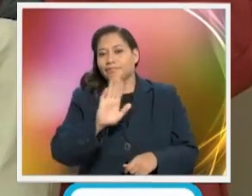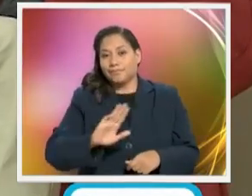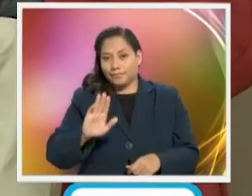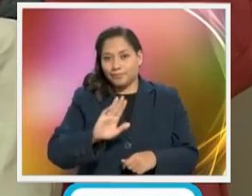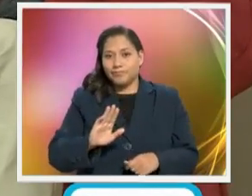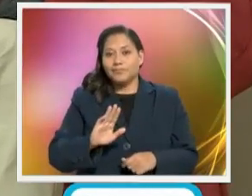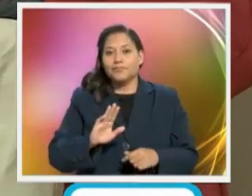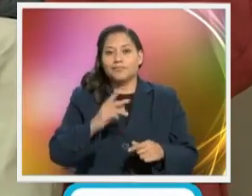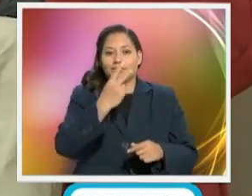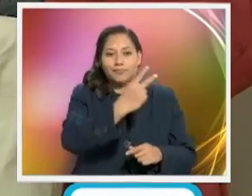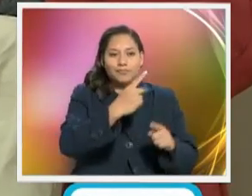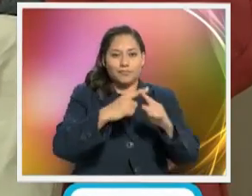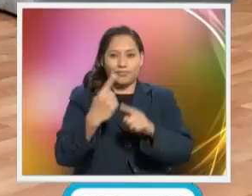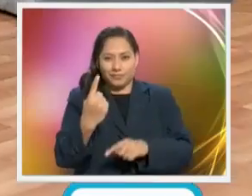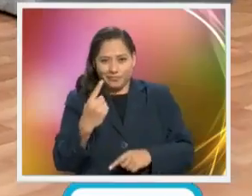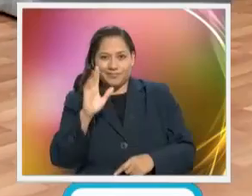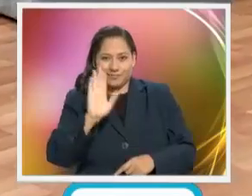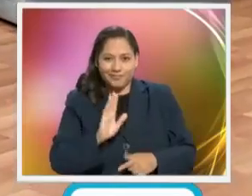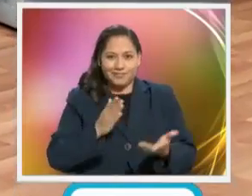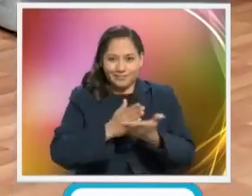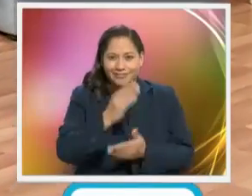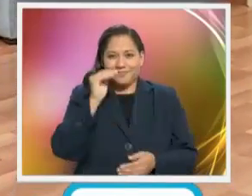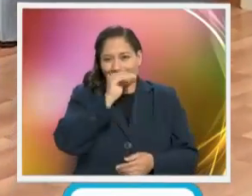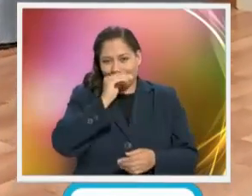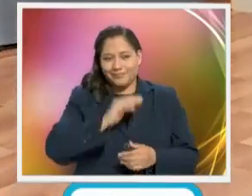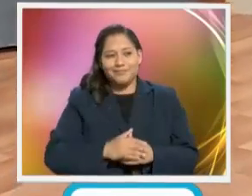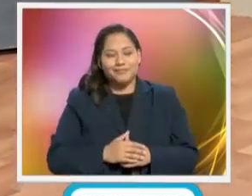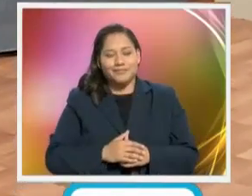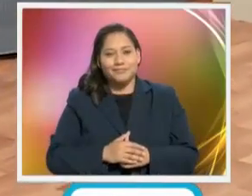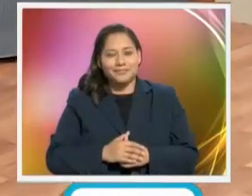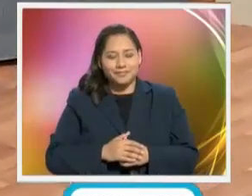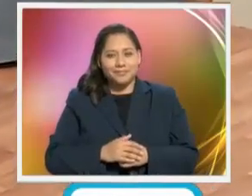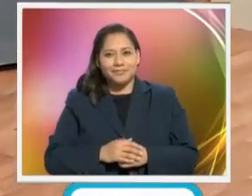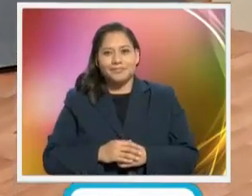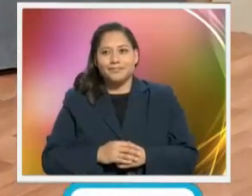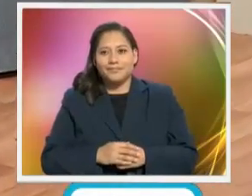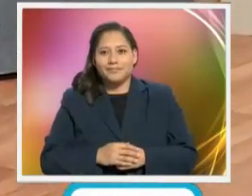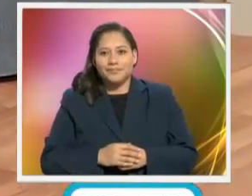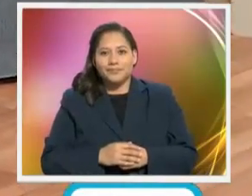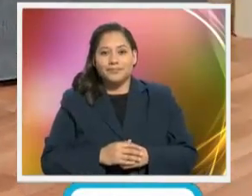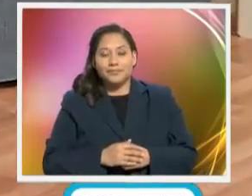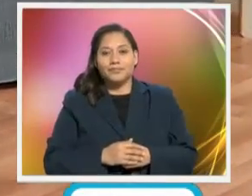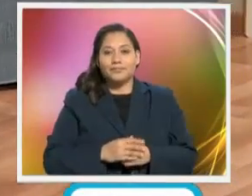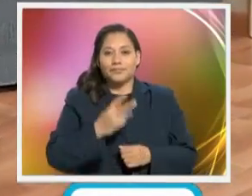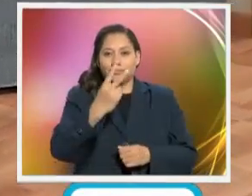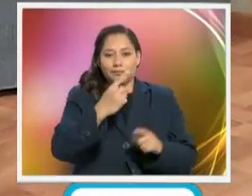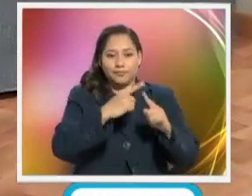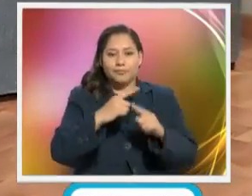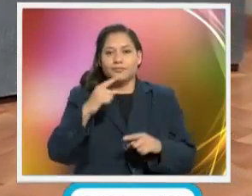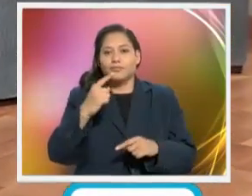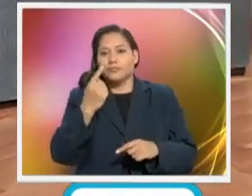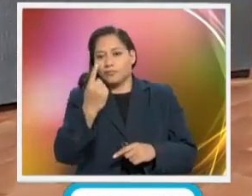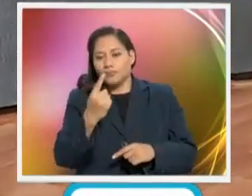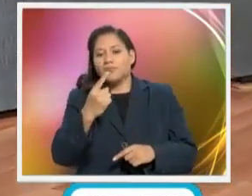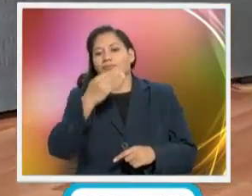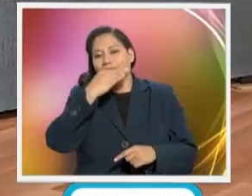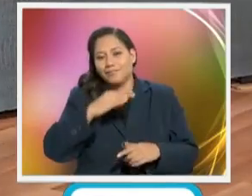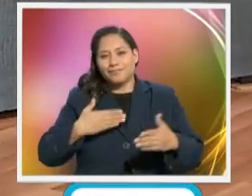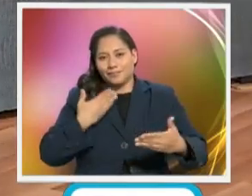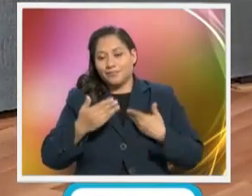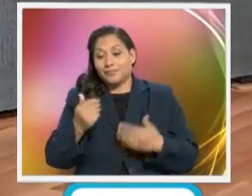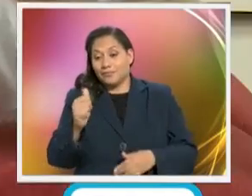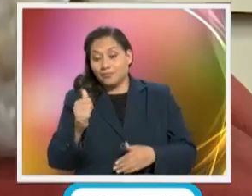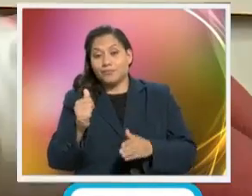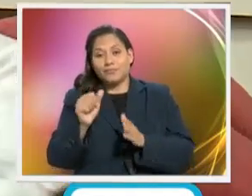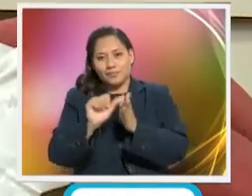Miércoles de 2x1, parece. Exactamente, miércoles 2x1. Y 2x1 y de festejo, ¿no? Porque es Sí. agosto, es el mes. Estamos en